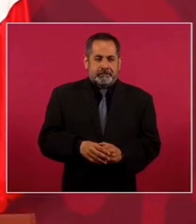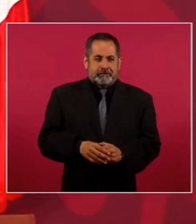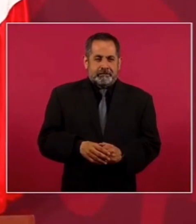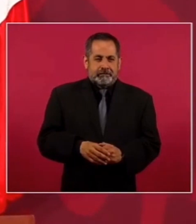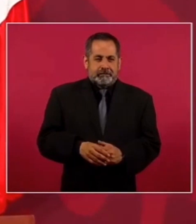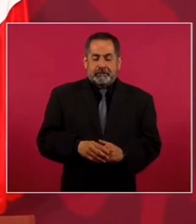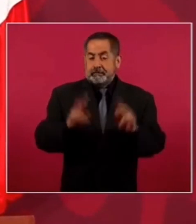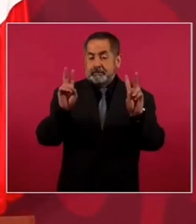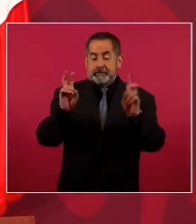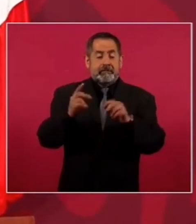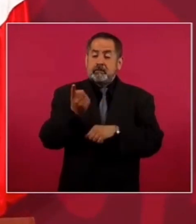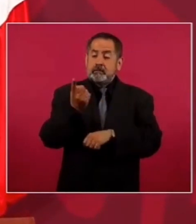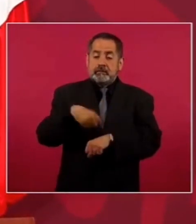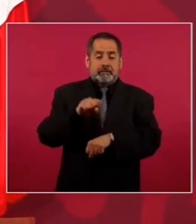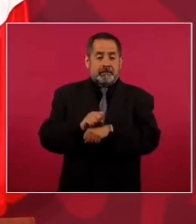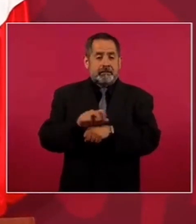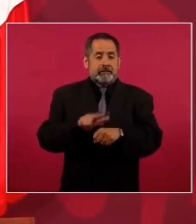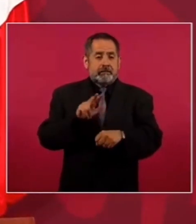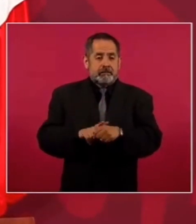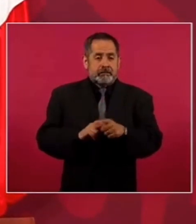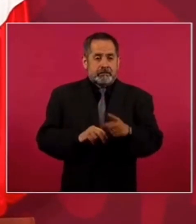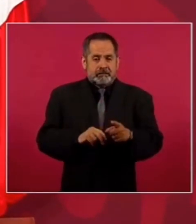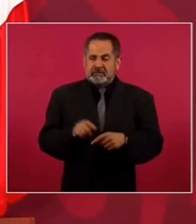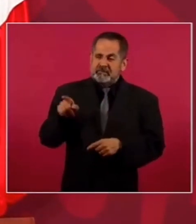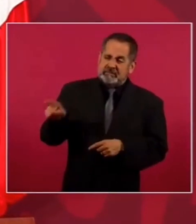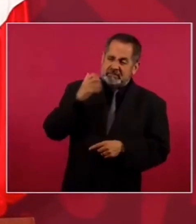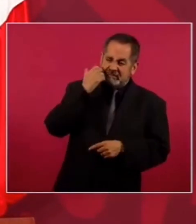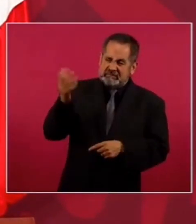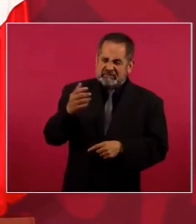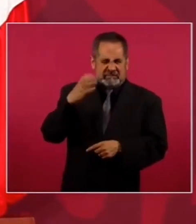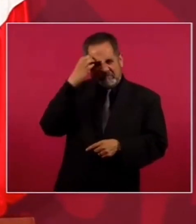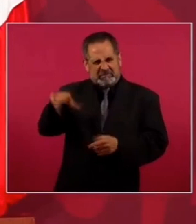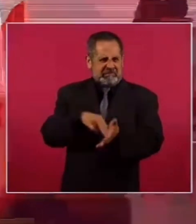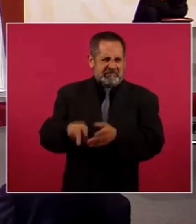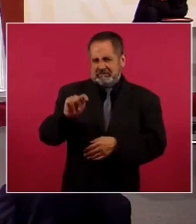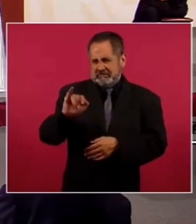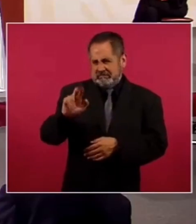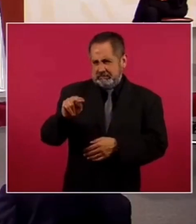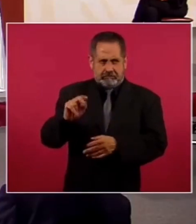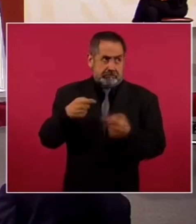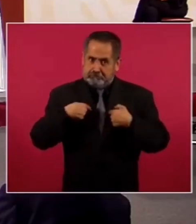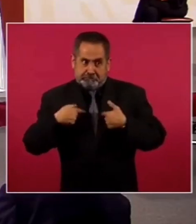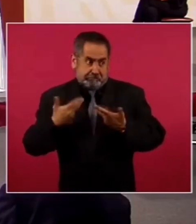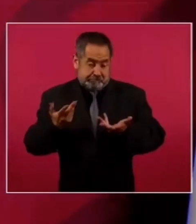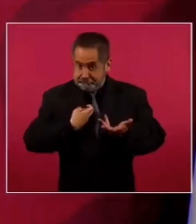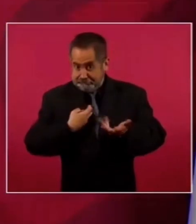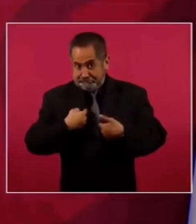Una semana normal de un aspirante a tirano. Ese soy yo, ¿no?